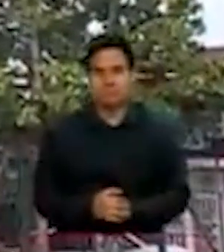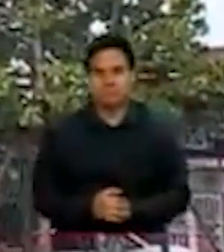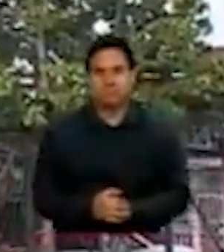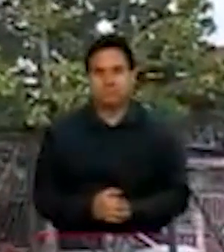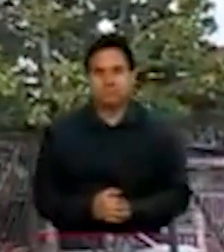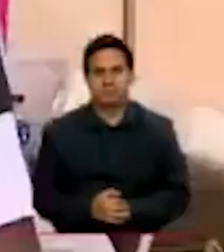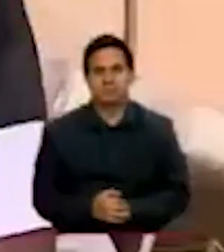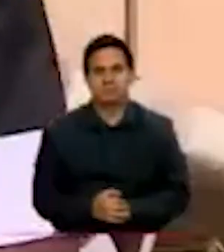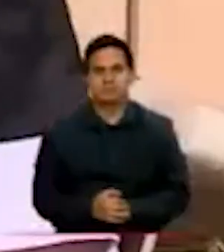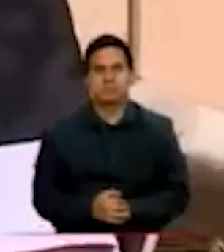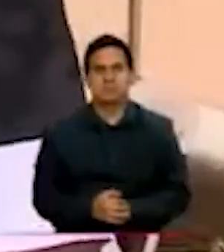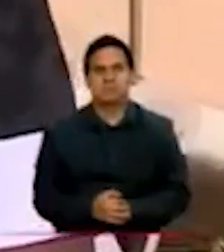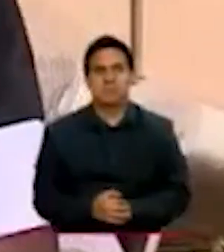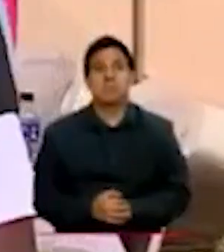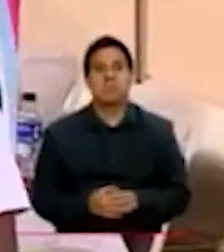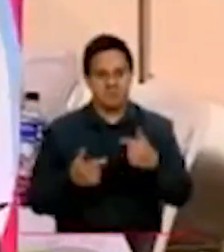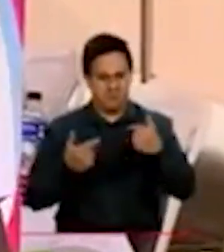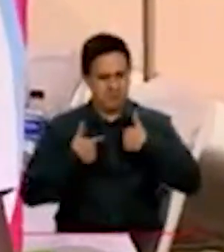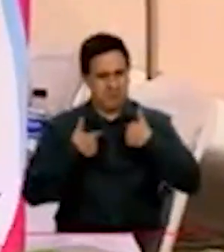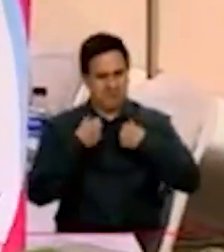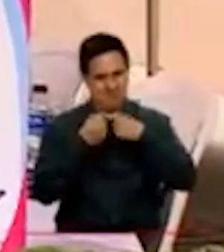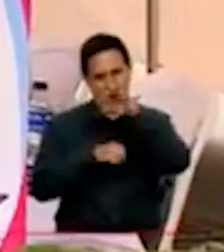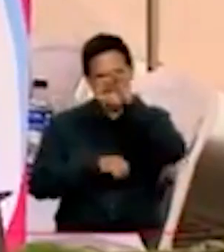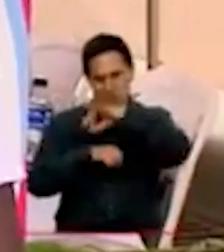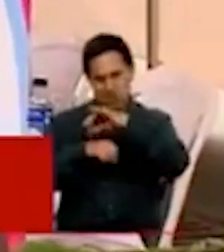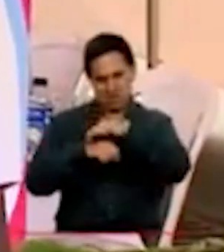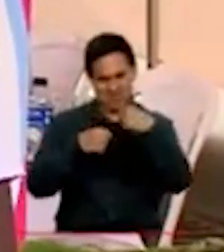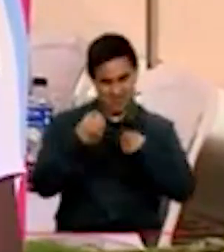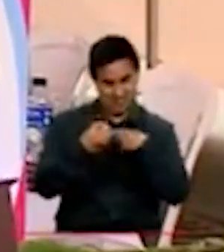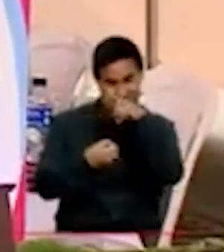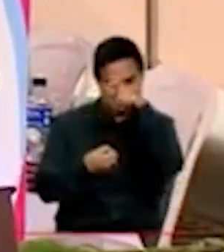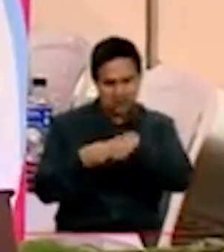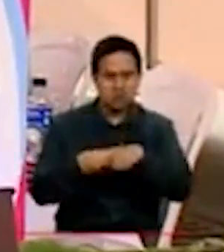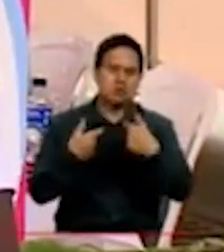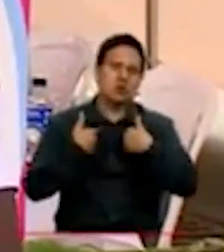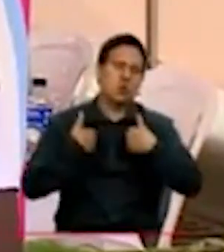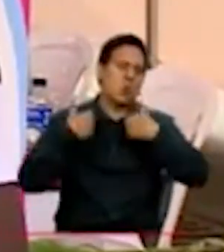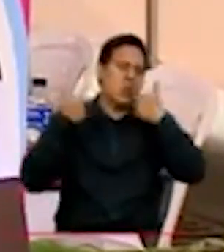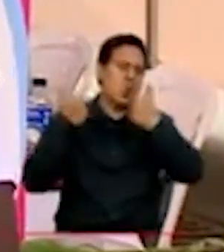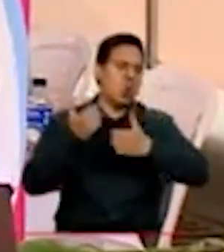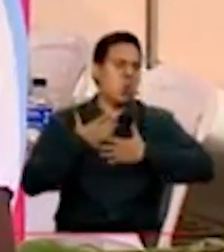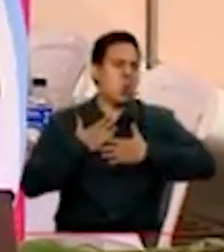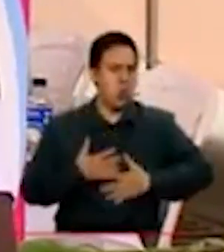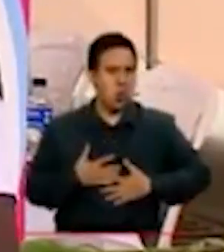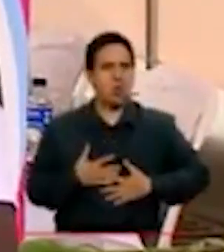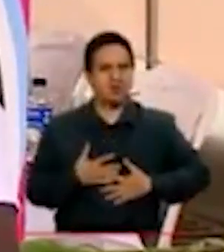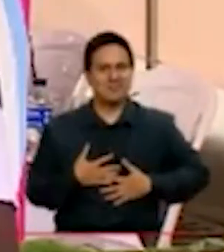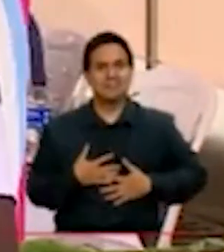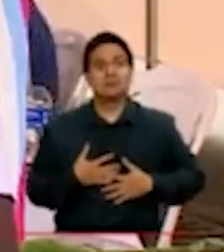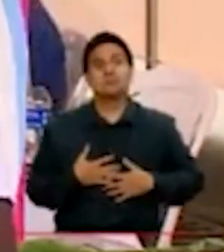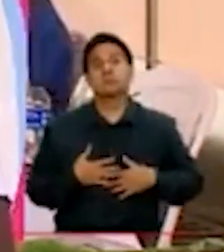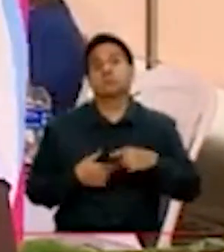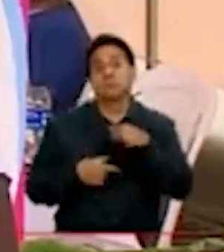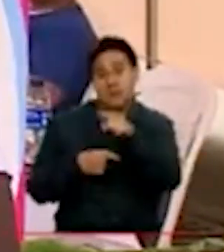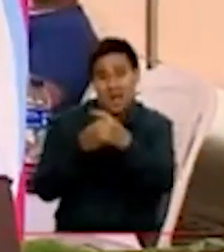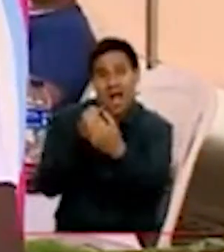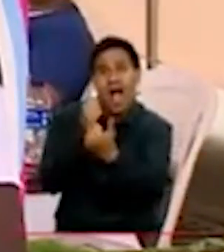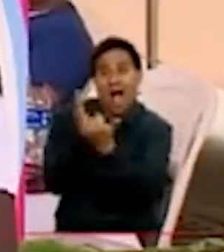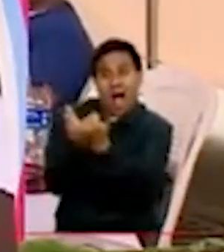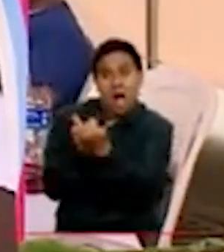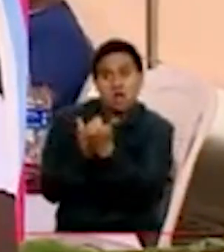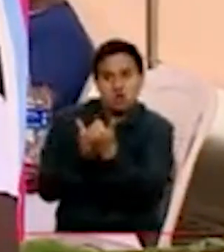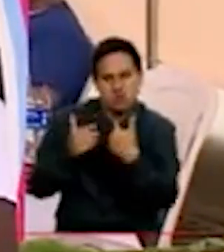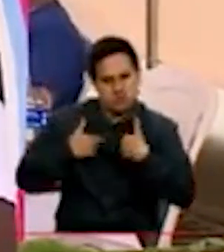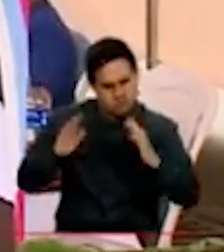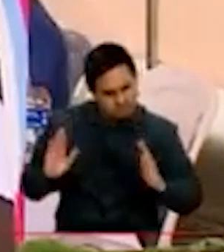Ser parte de esta fundación es algo muy gratificante, porque por medio de ella a muchos jóvenes nos han impulsado en